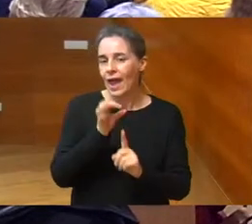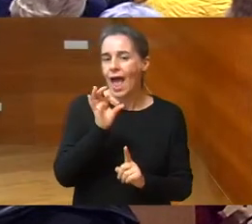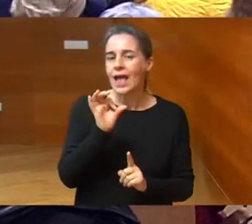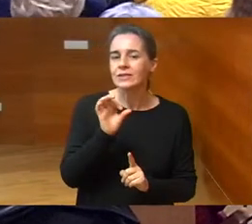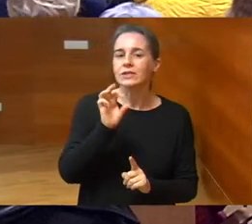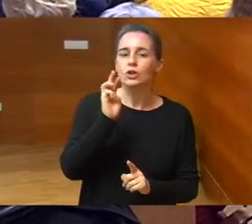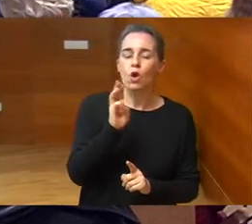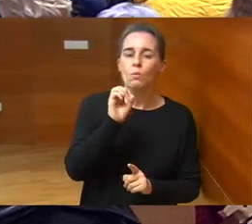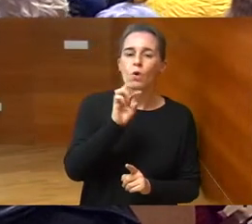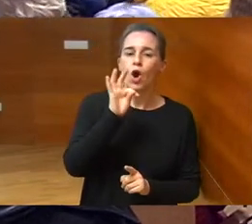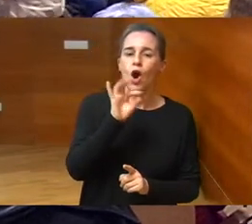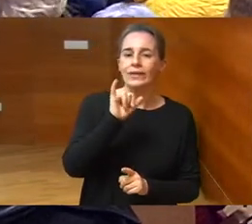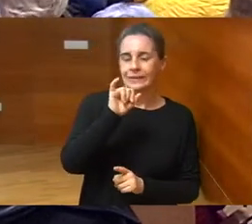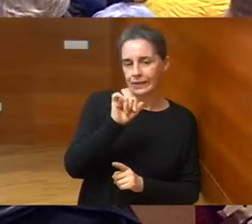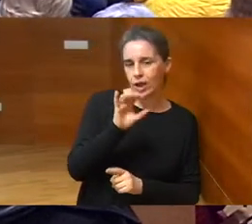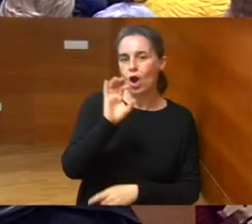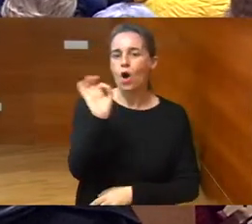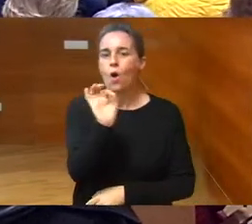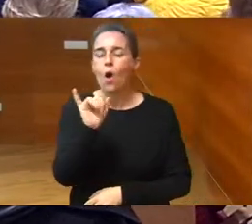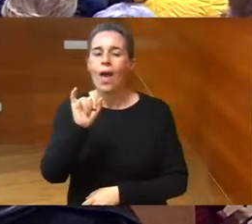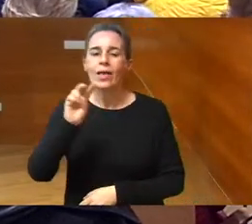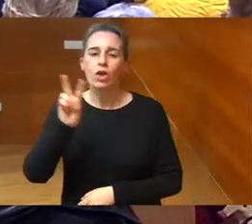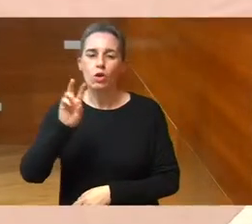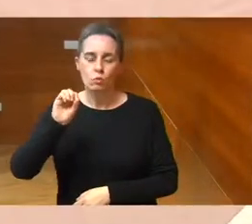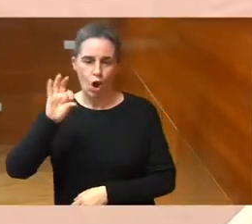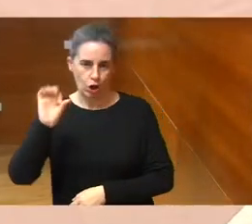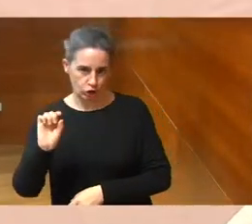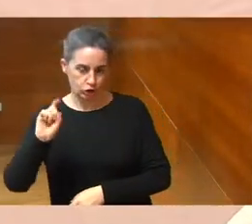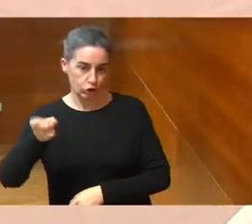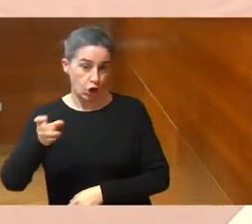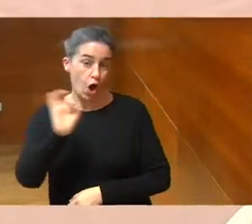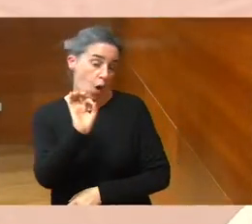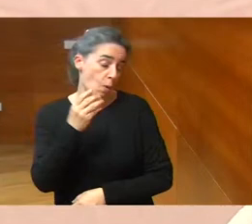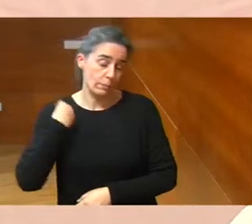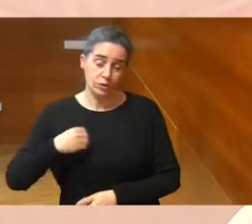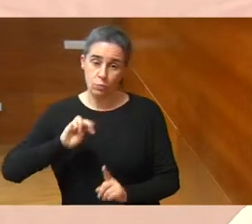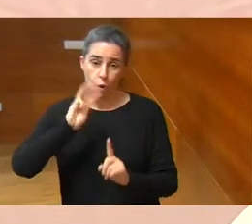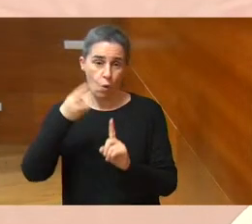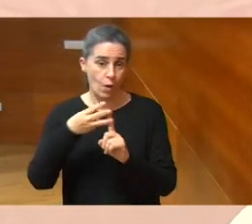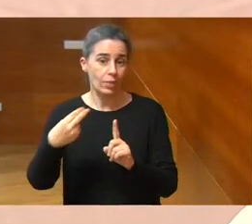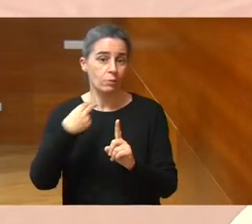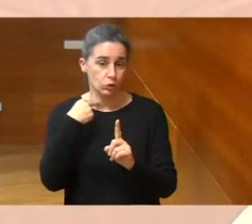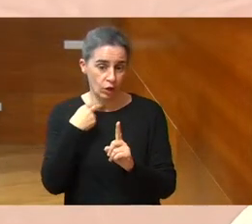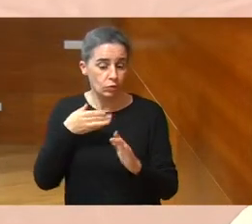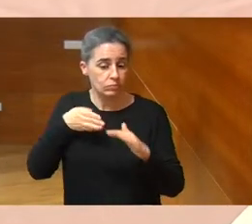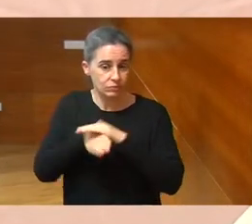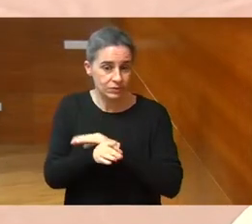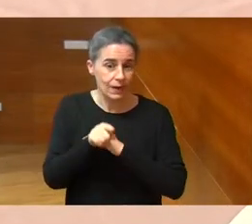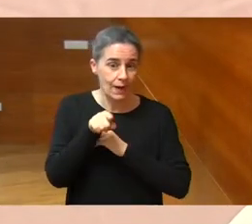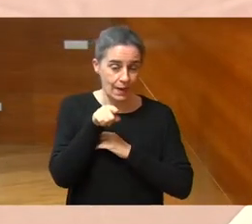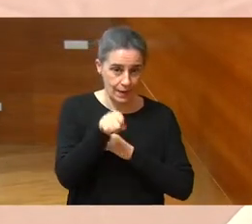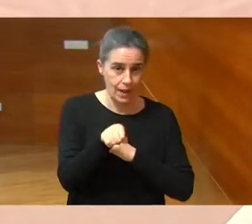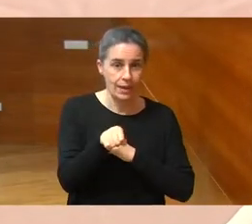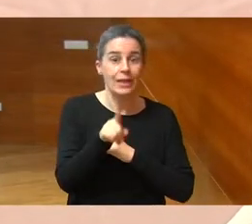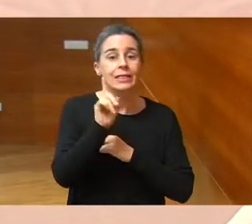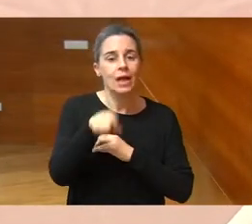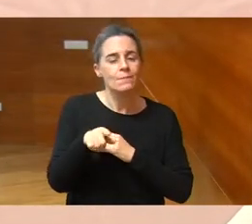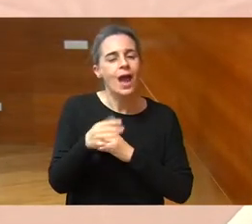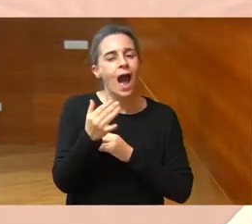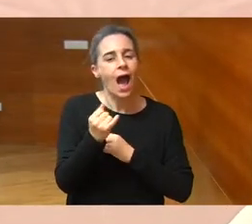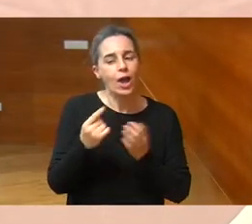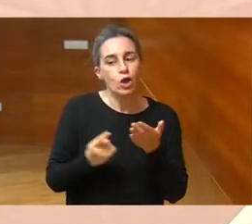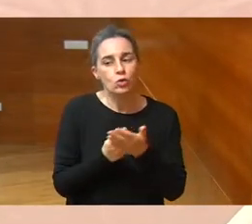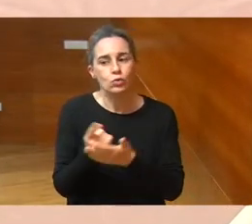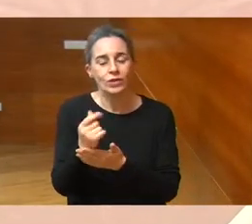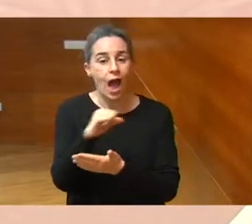ivoox o simplemente accediendo a través de la web de la diputación de pontevedra ahí está también un pequeño roteiro auto guiado para